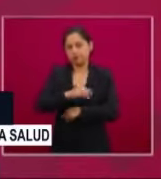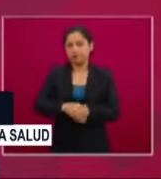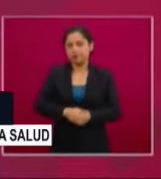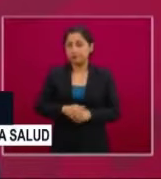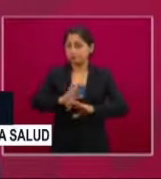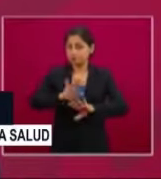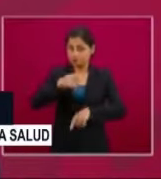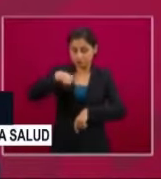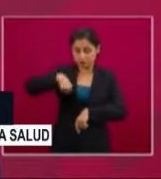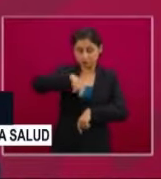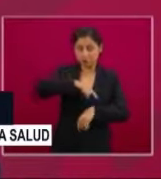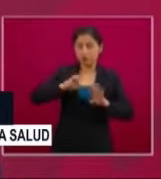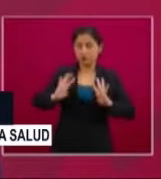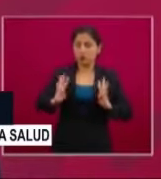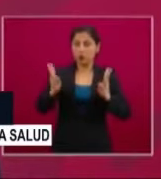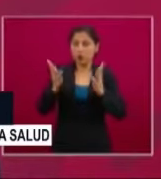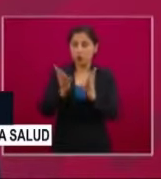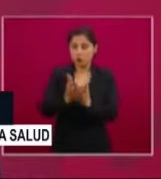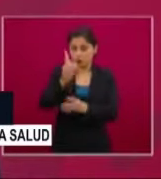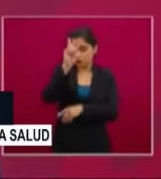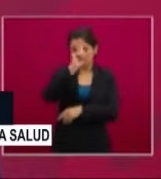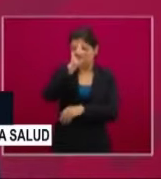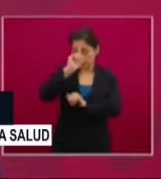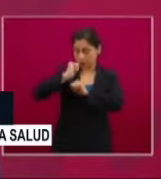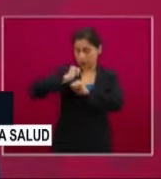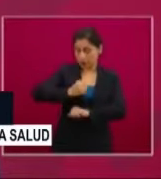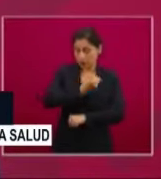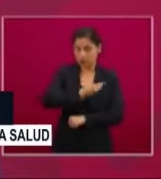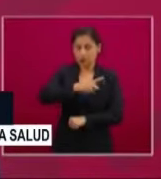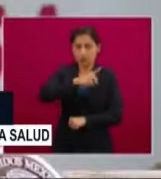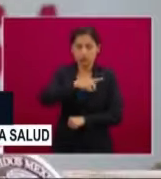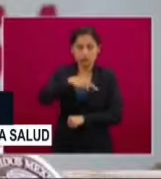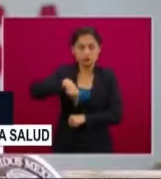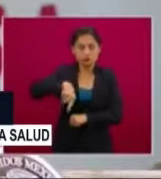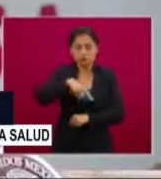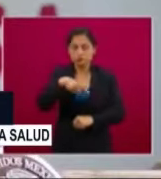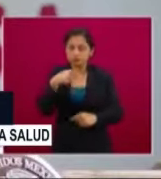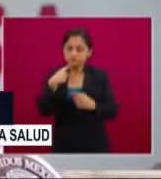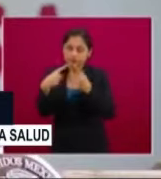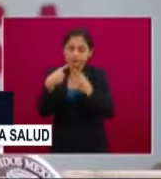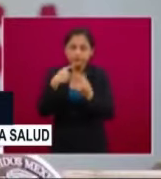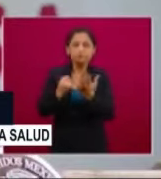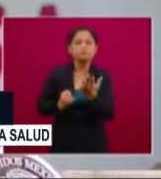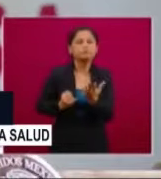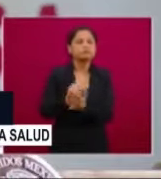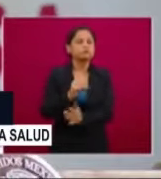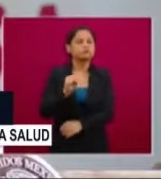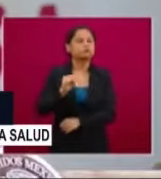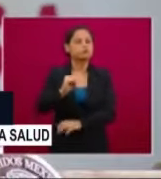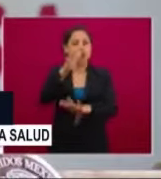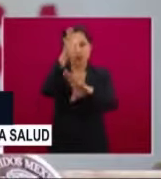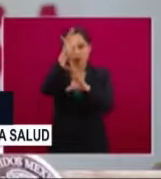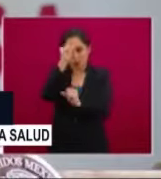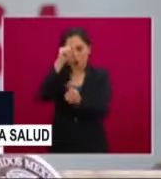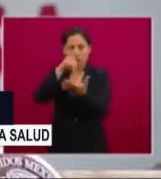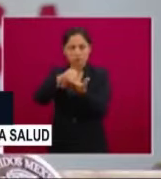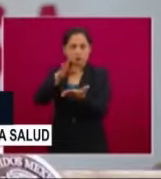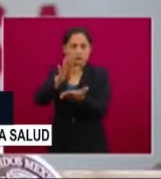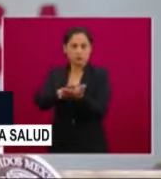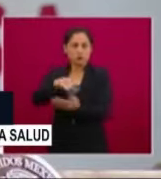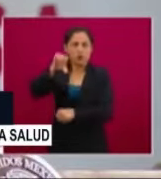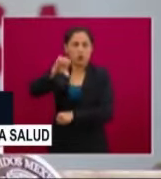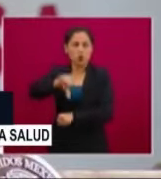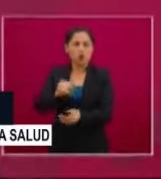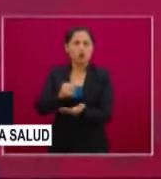italiana o por lo menos suena así y según esta versión doctor lópez gatell se habló con el